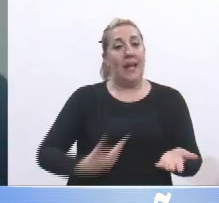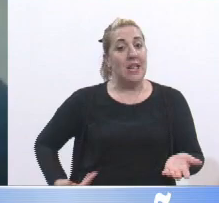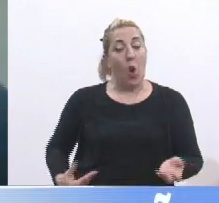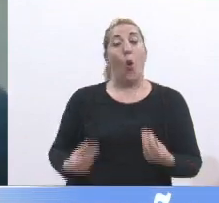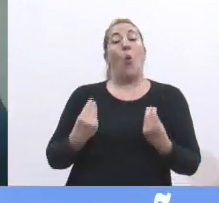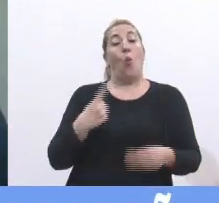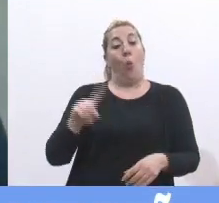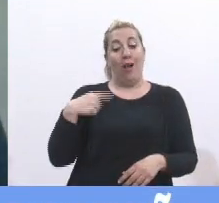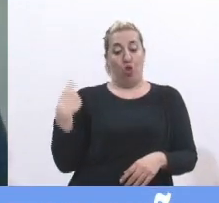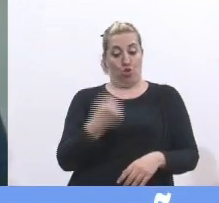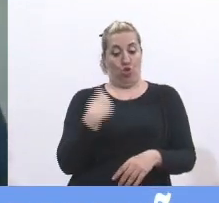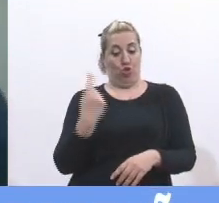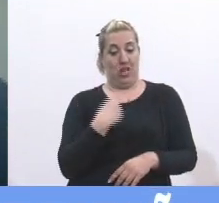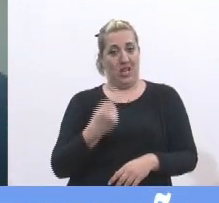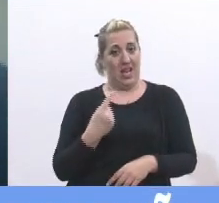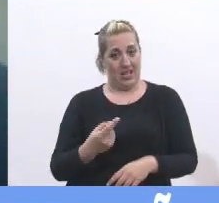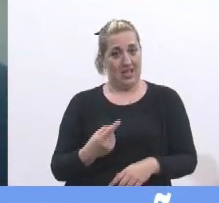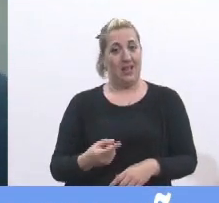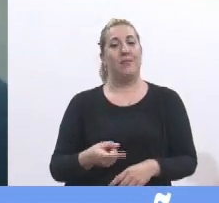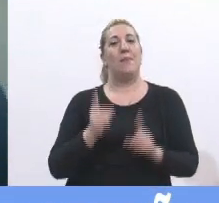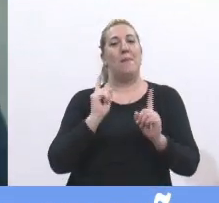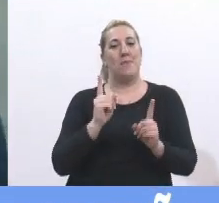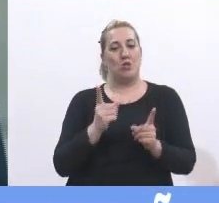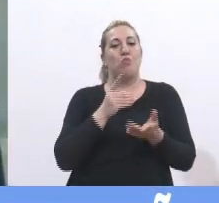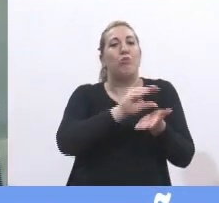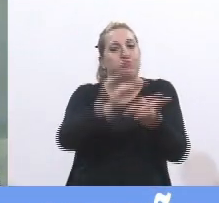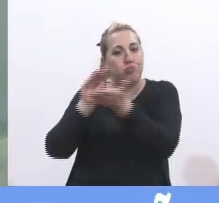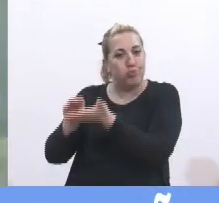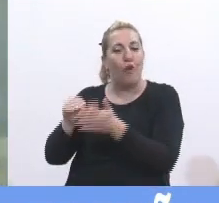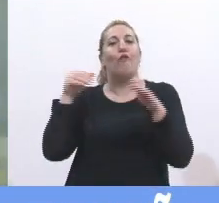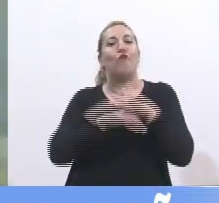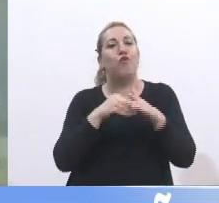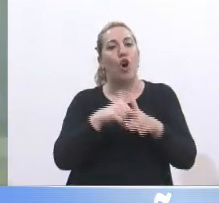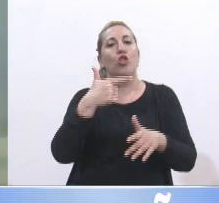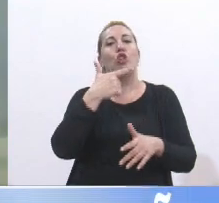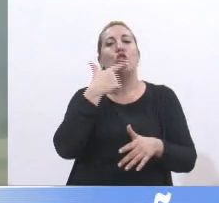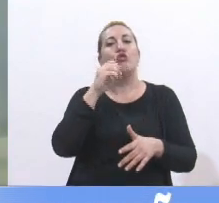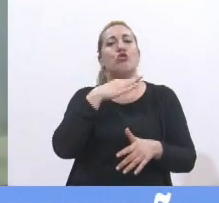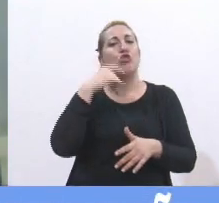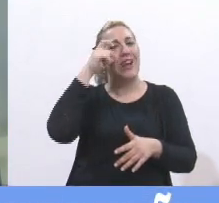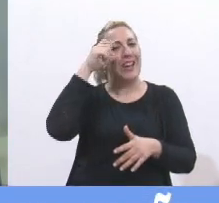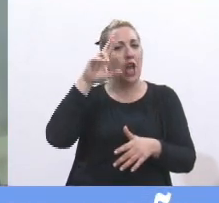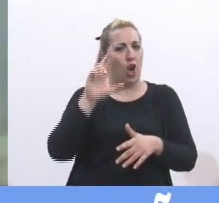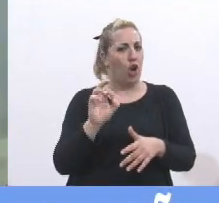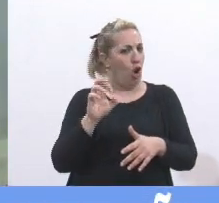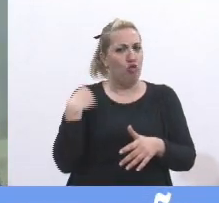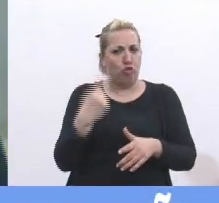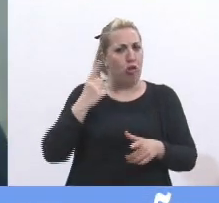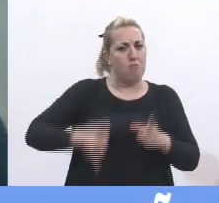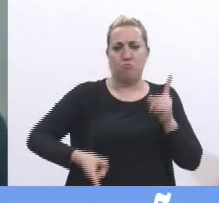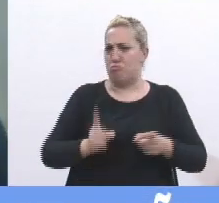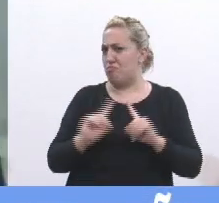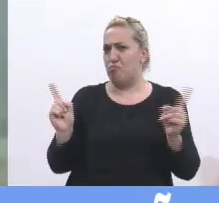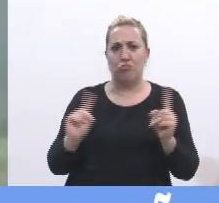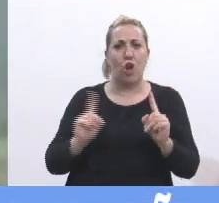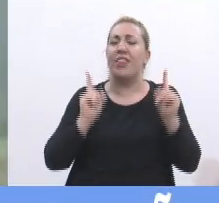Cuando nosotros distribuimos el fondo Sojero, no hicimos ninguna arbitrariedad, presidente. También lo llevó